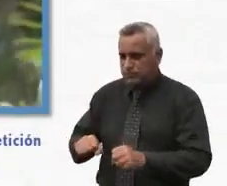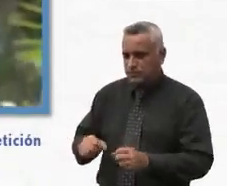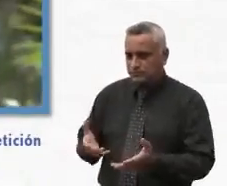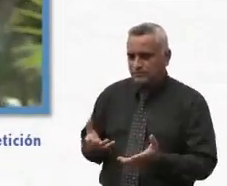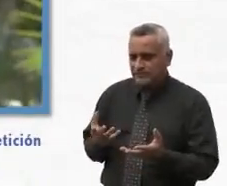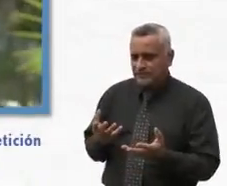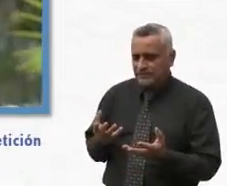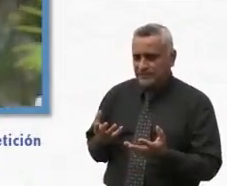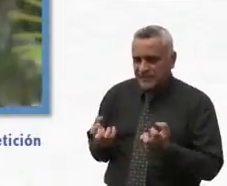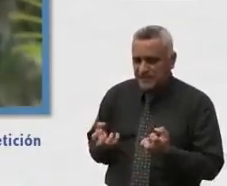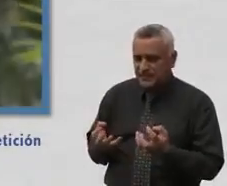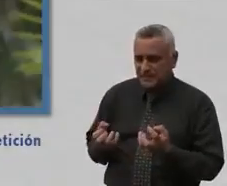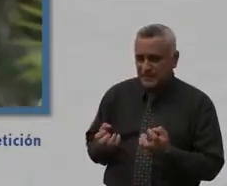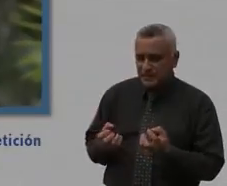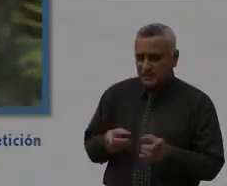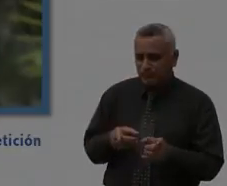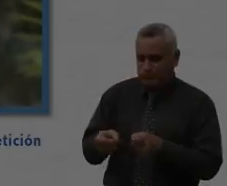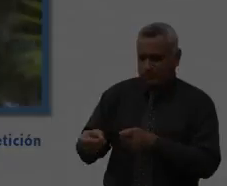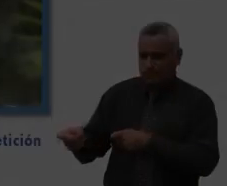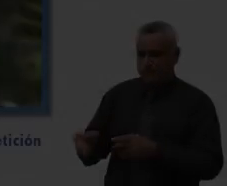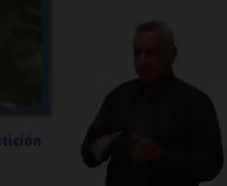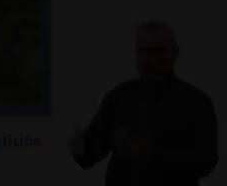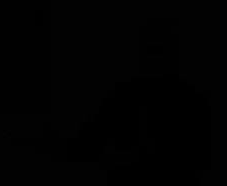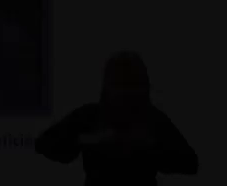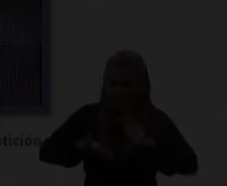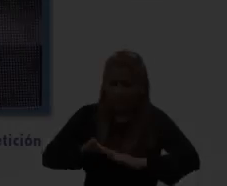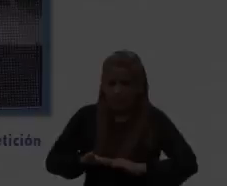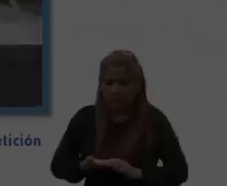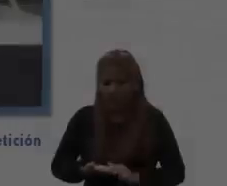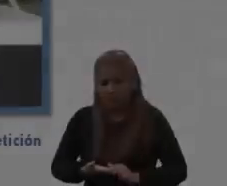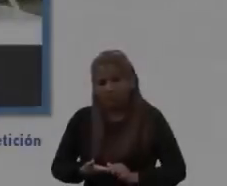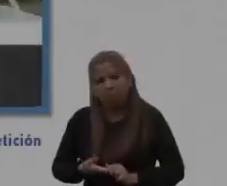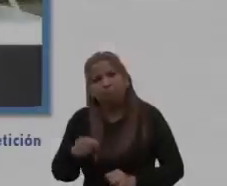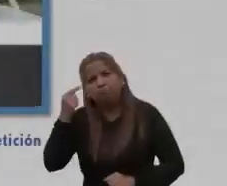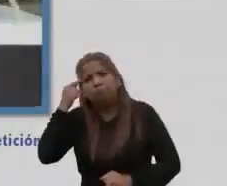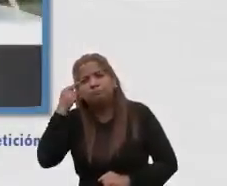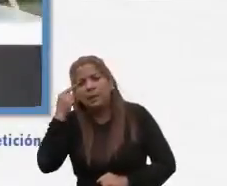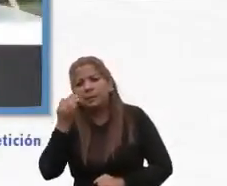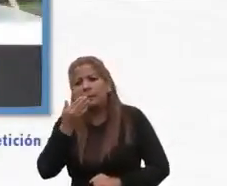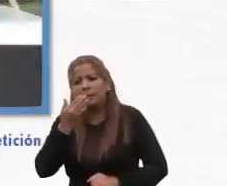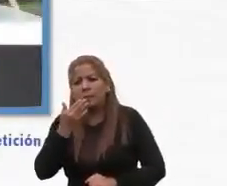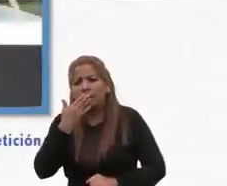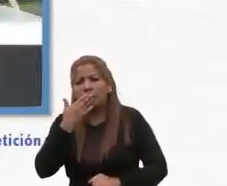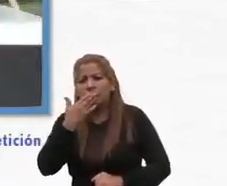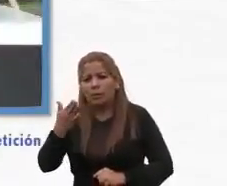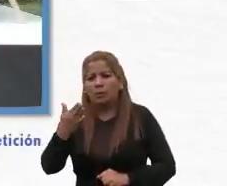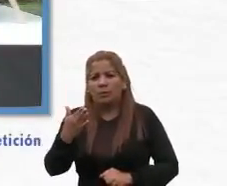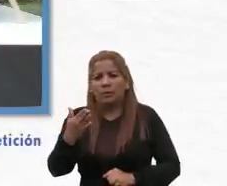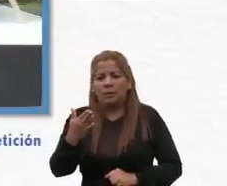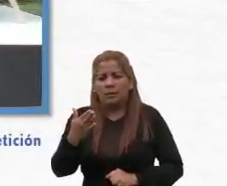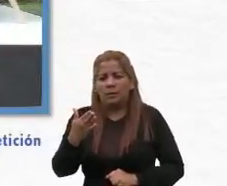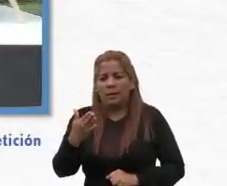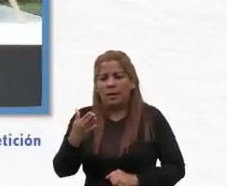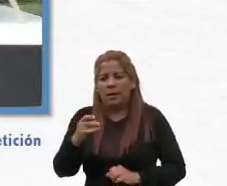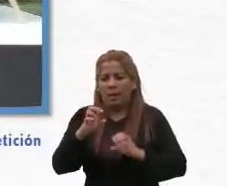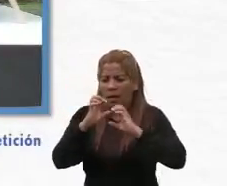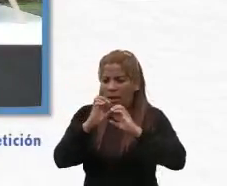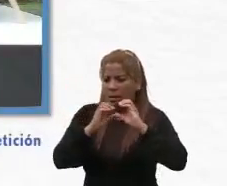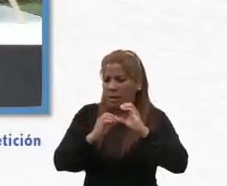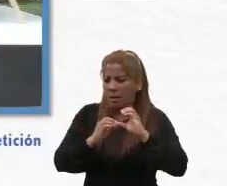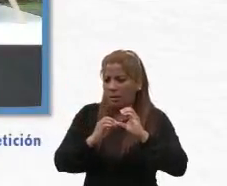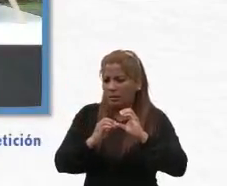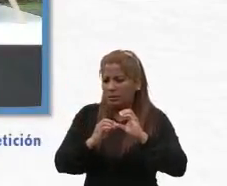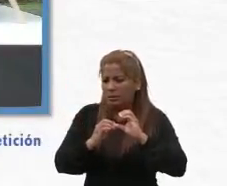e intentan quitarlos del territorio. Las comunidades indígenas han sido siempre propositivas desde su